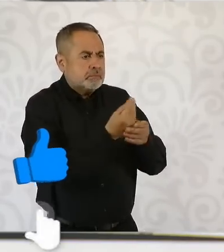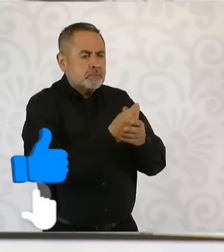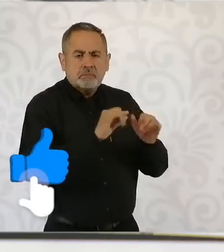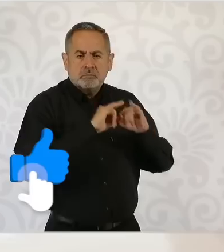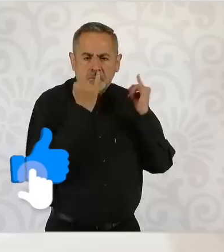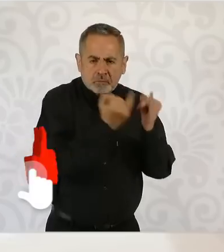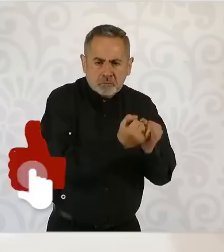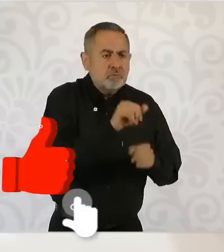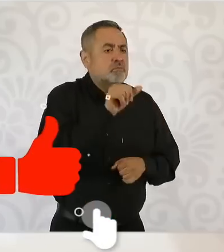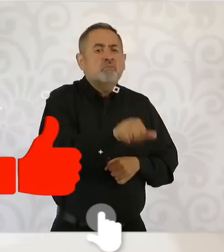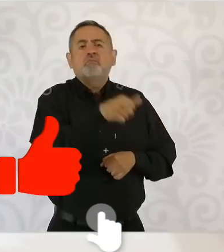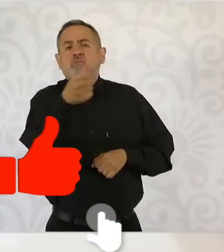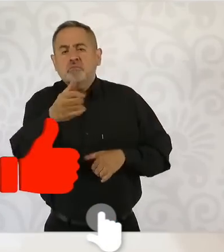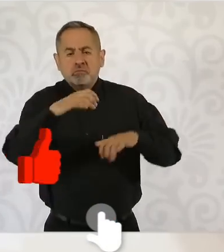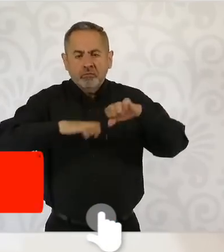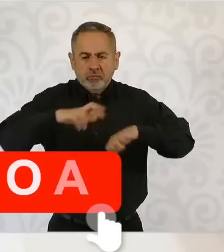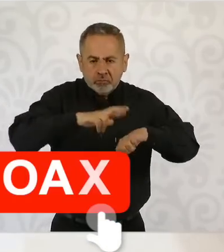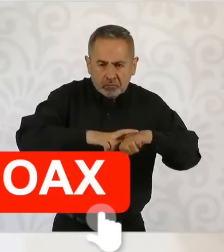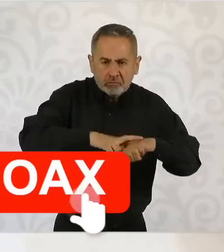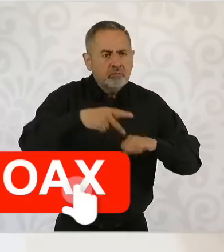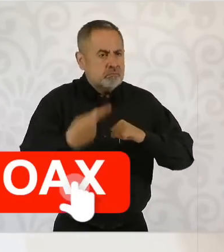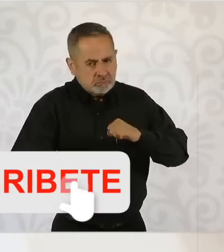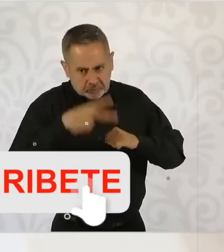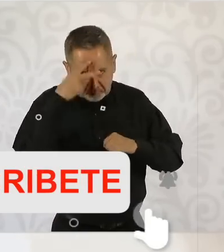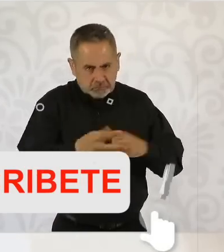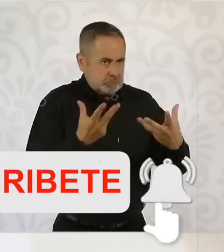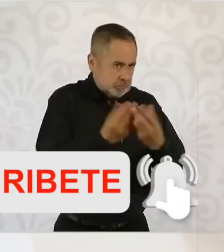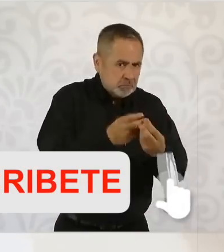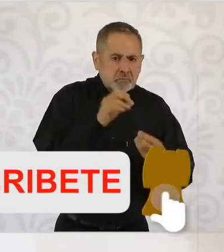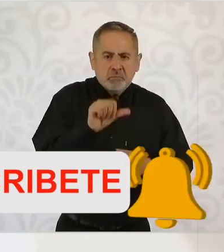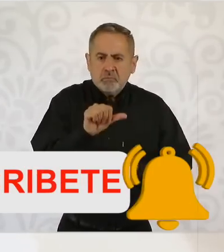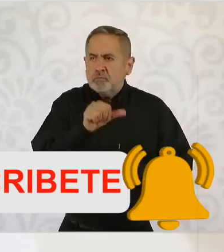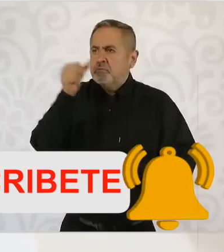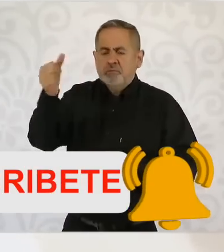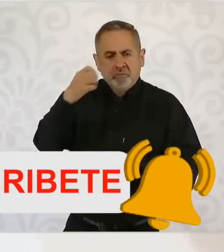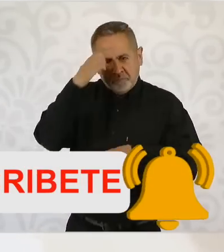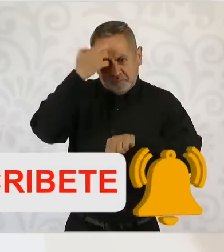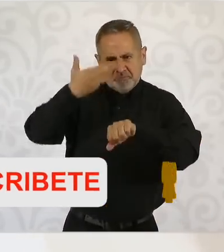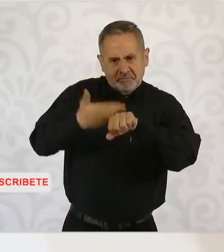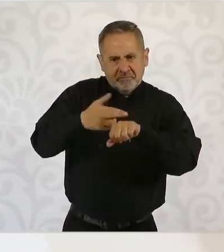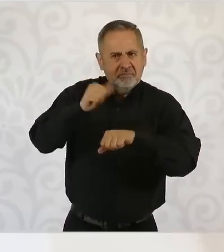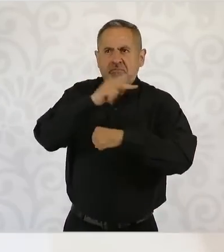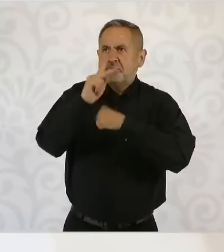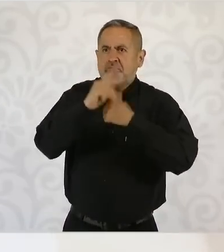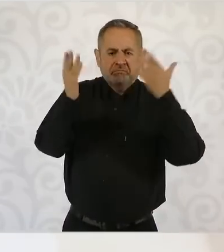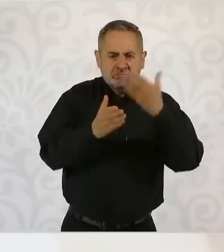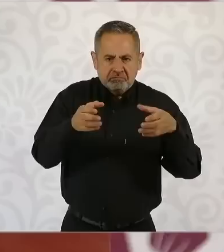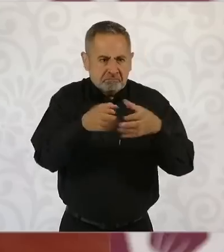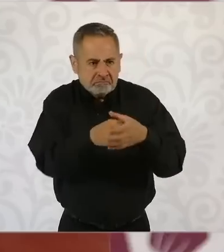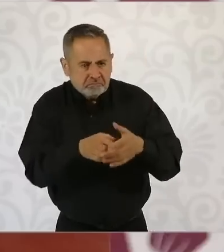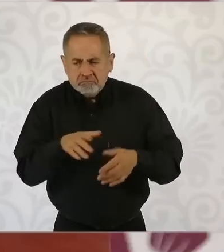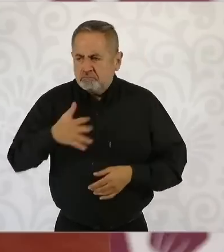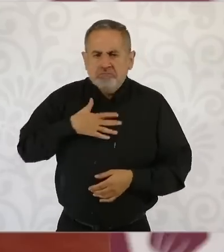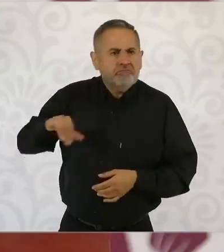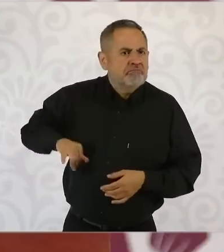reuniones con empresarios nacionales, extranjeros, que están interesados en invertir en México,